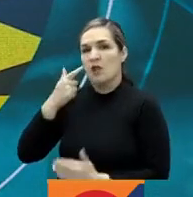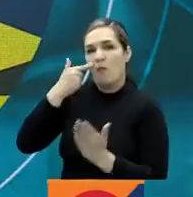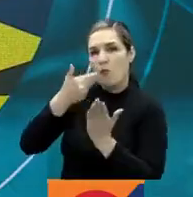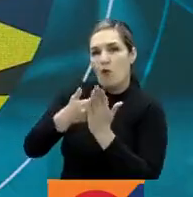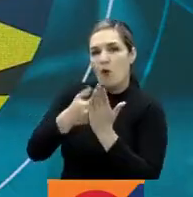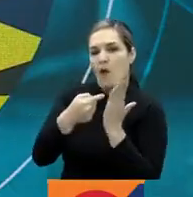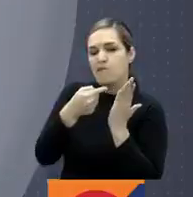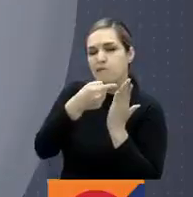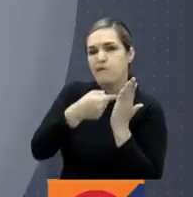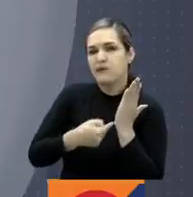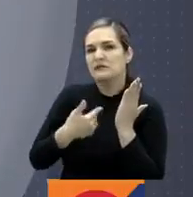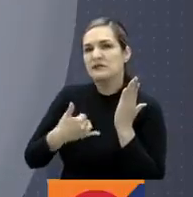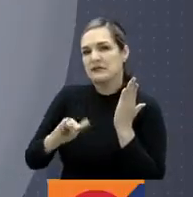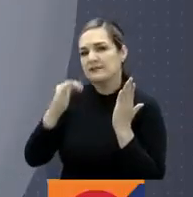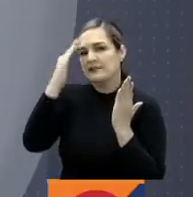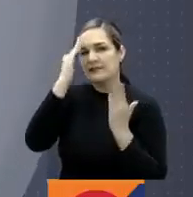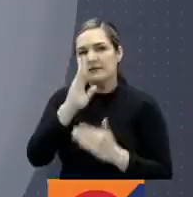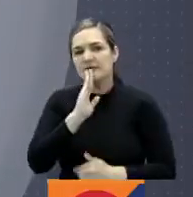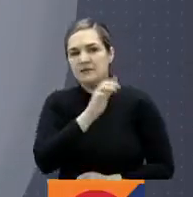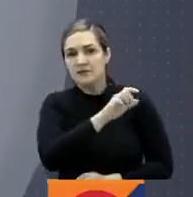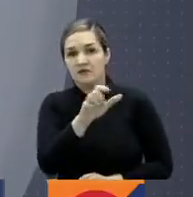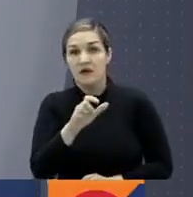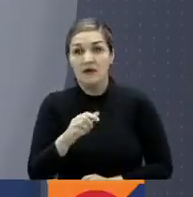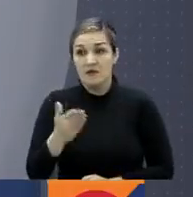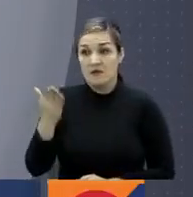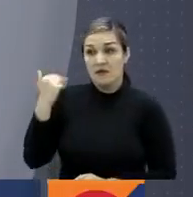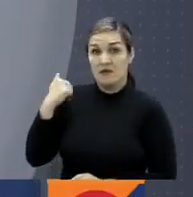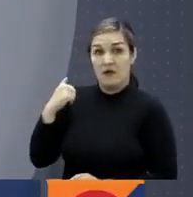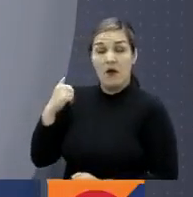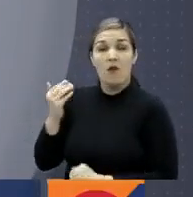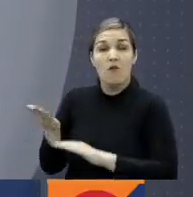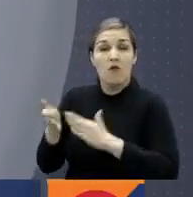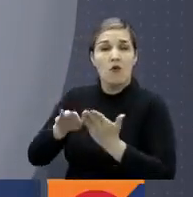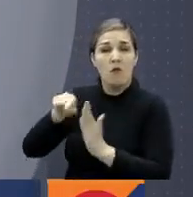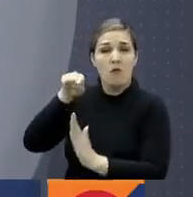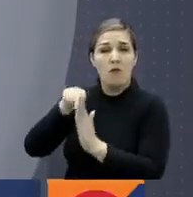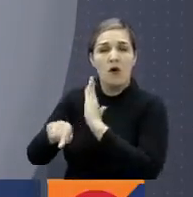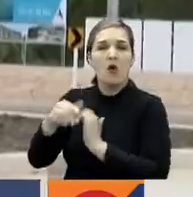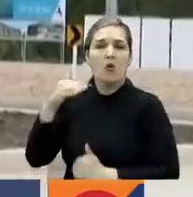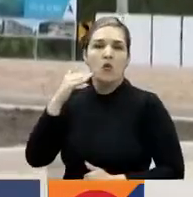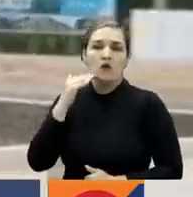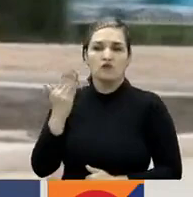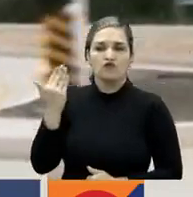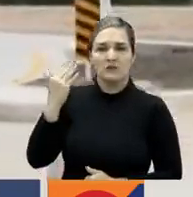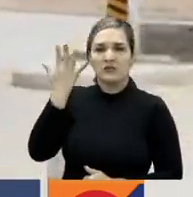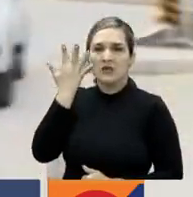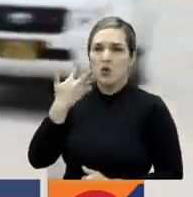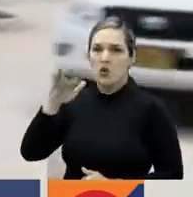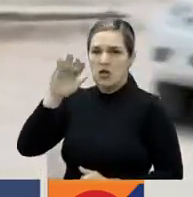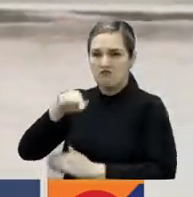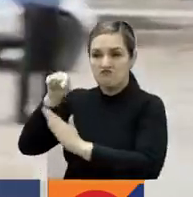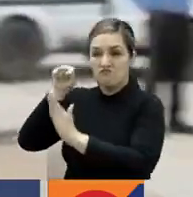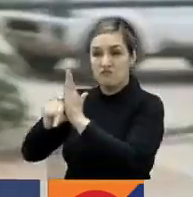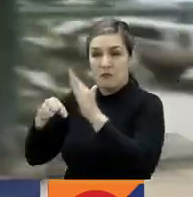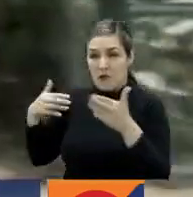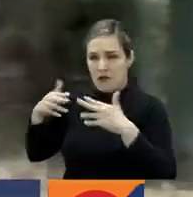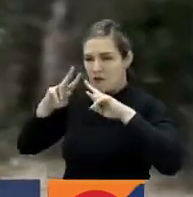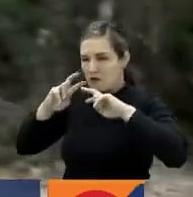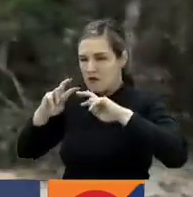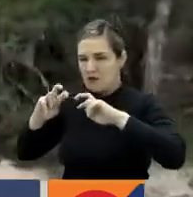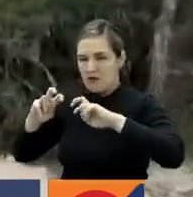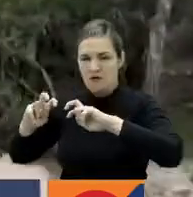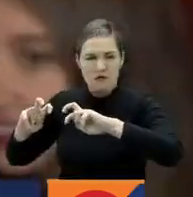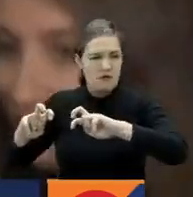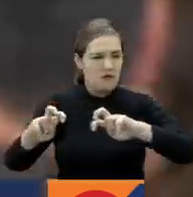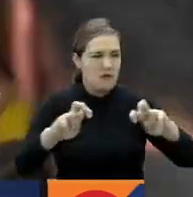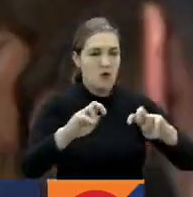materiales. Luego de 5 días del asesinato del fiscal Marcelo Pecci en Barú, el grupo de fiscales especializados y expertos de medicina legal,